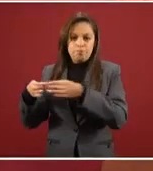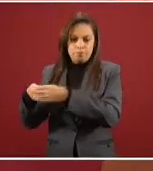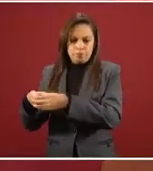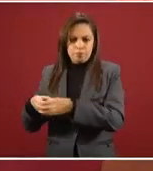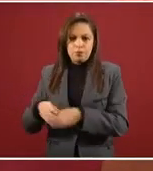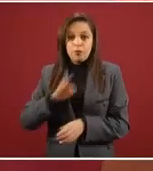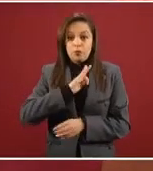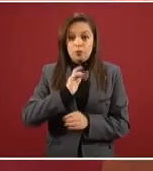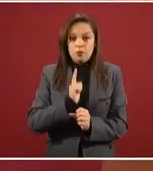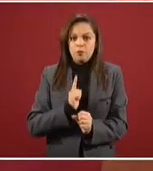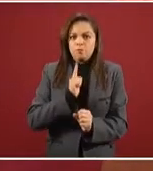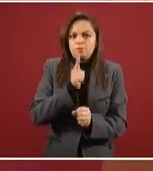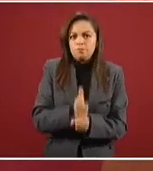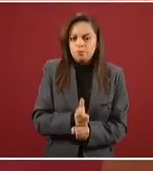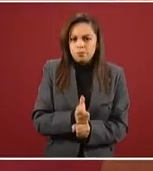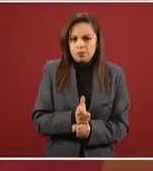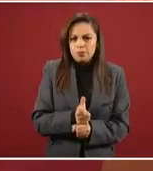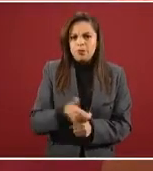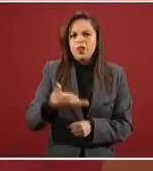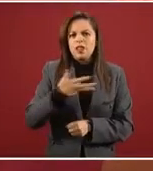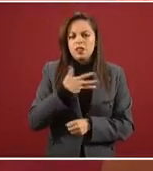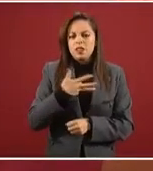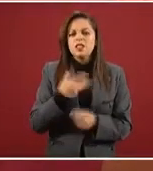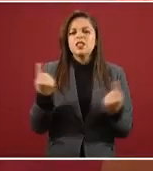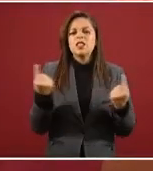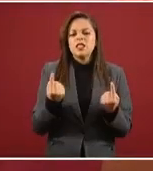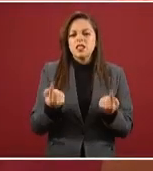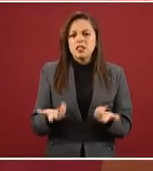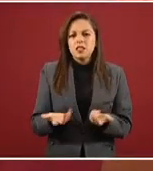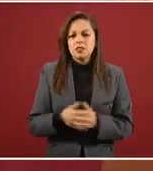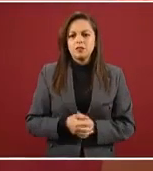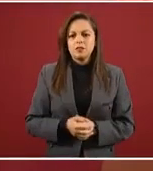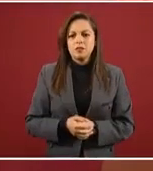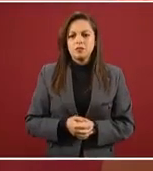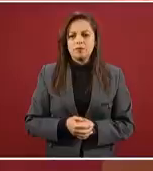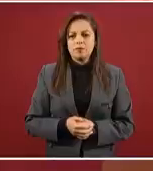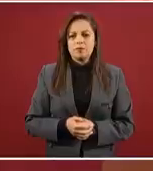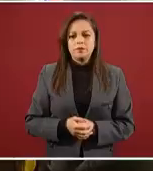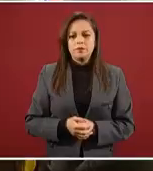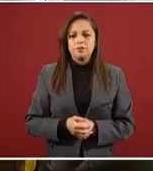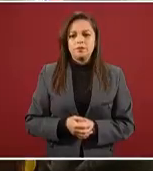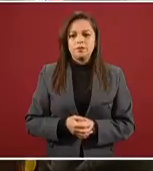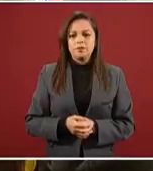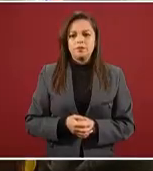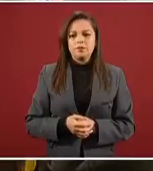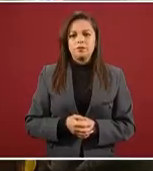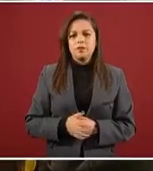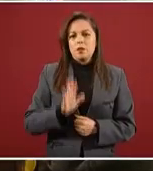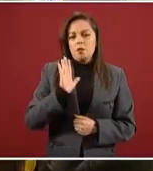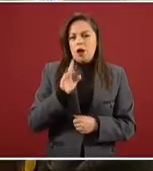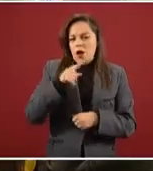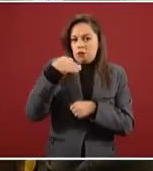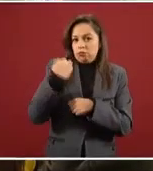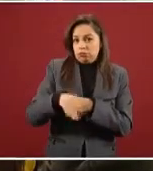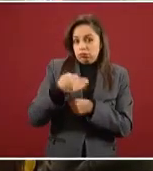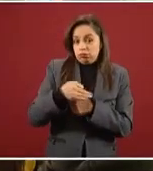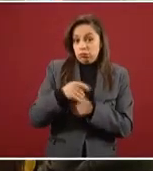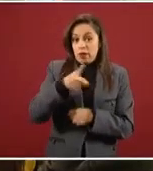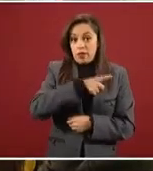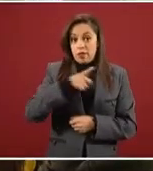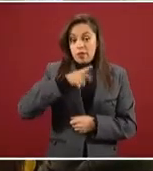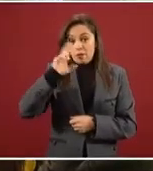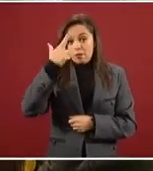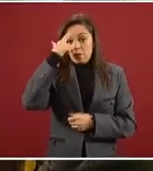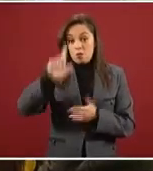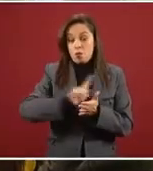la posibilidad de que estén ocurriendo este tipo de simulaciones. Recordemos que la Ley Federal del Trabajo, de manera